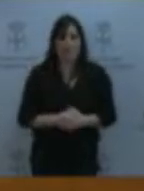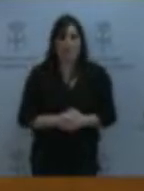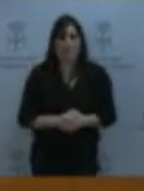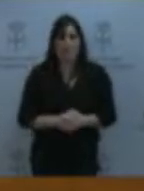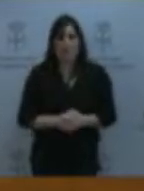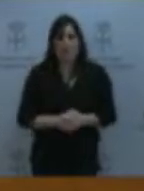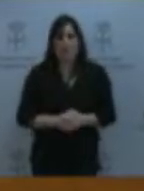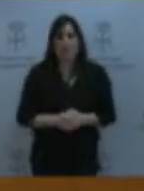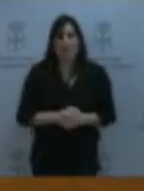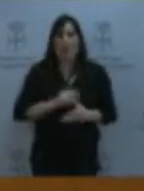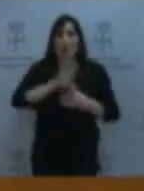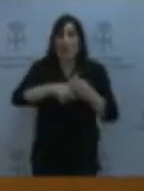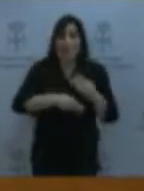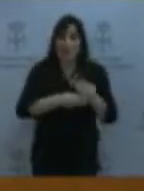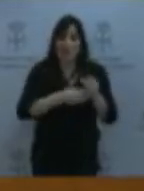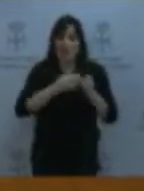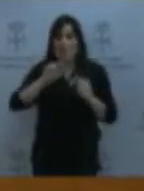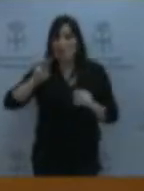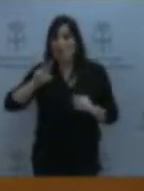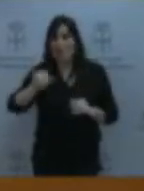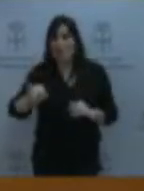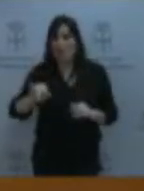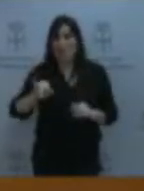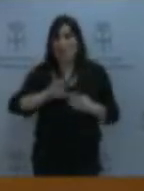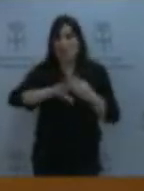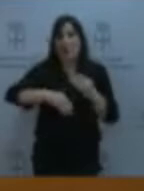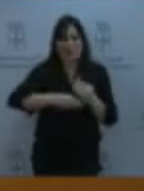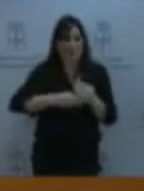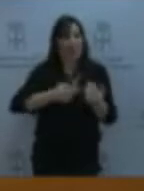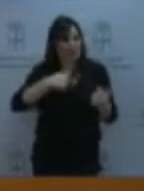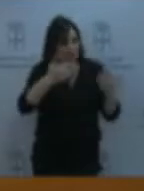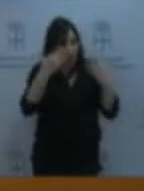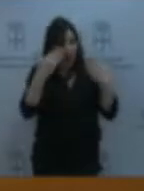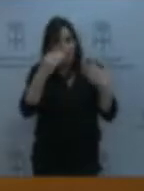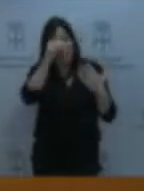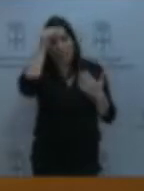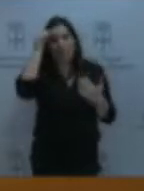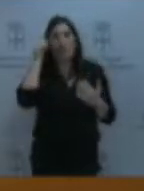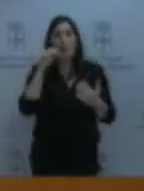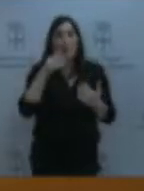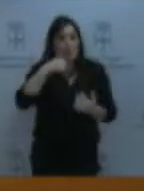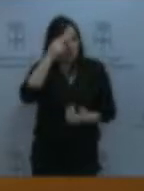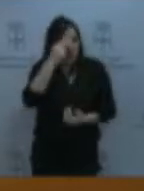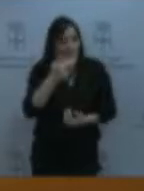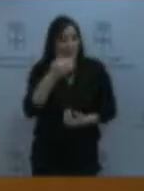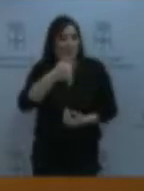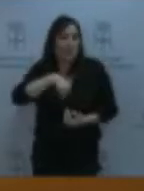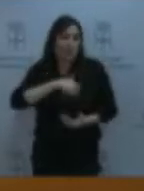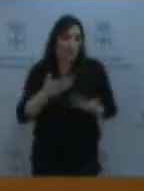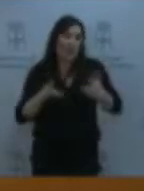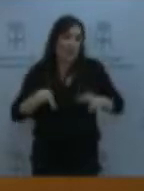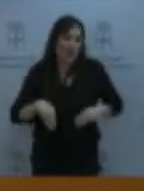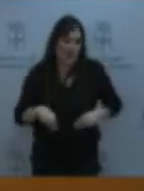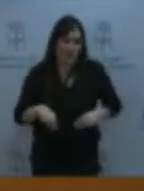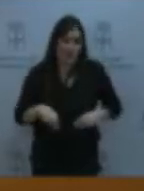una enmienda formal que agradecemos, que respetamos y que aceptamos. Esperamos que la